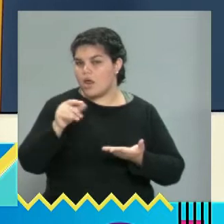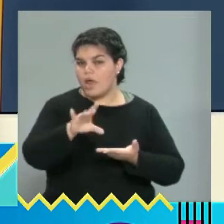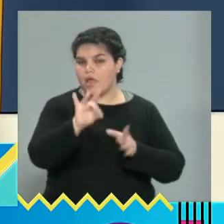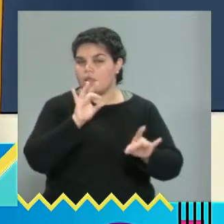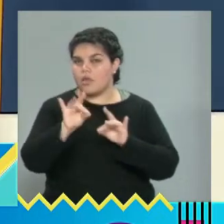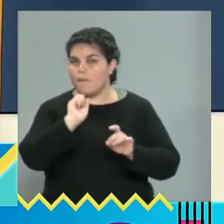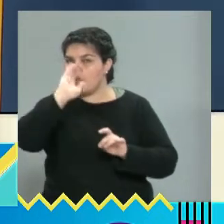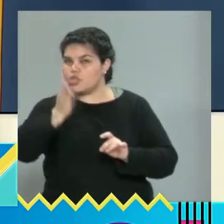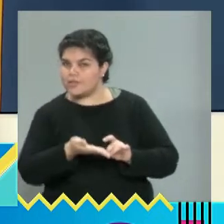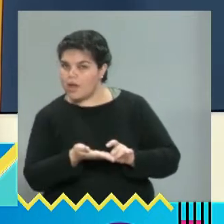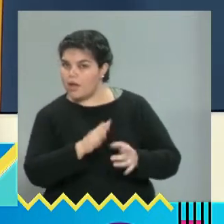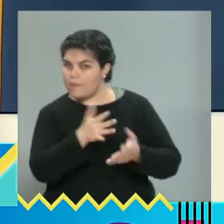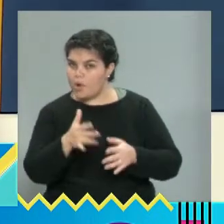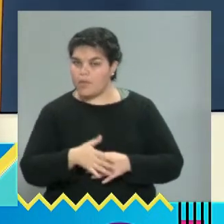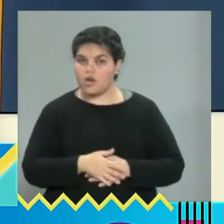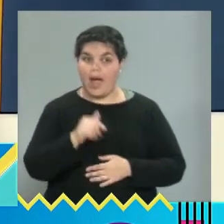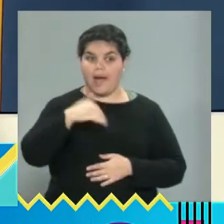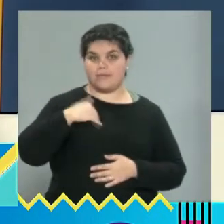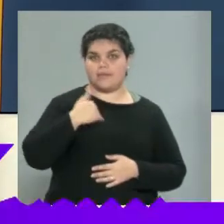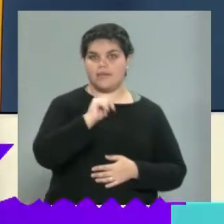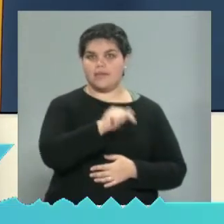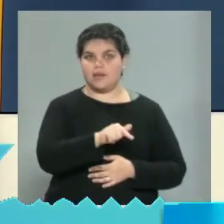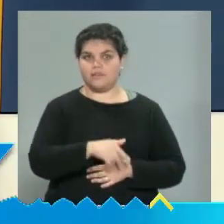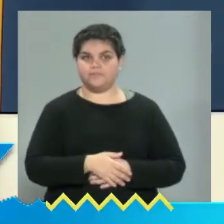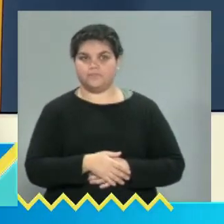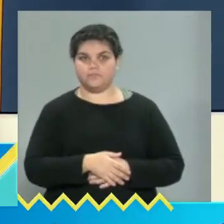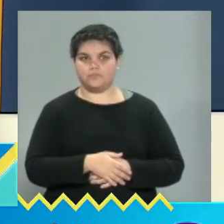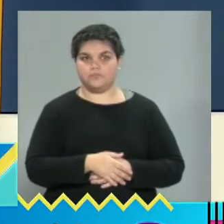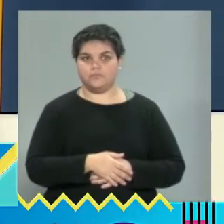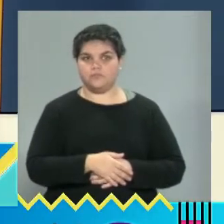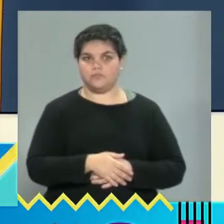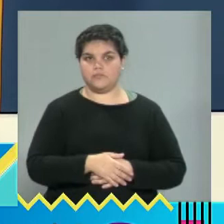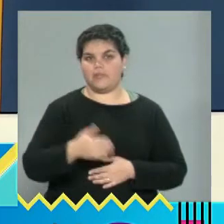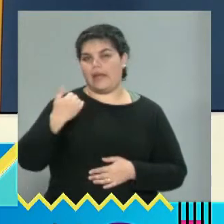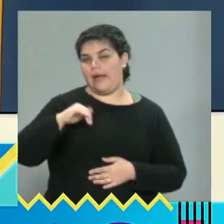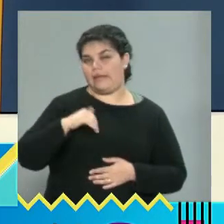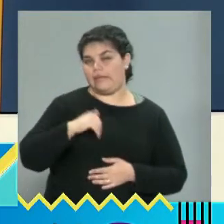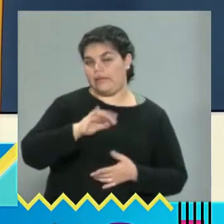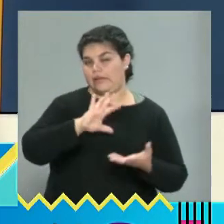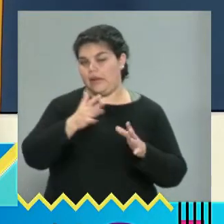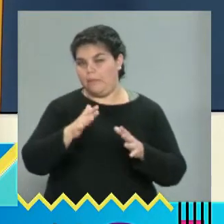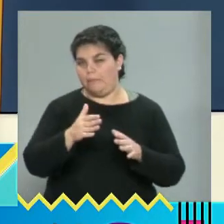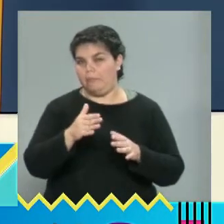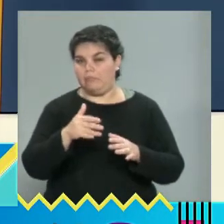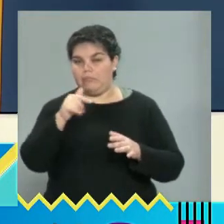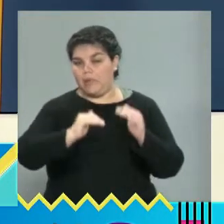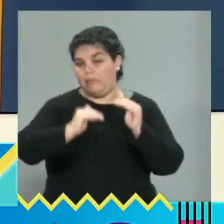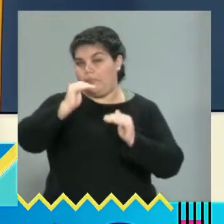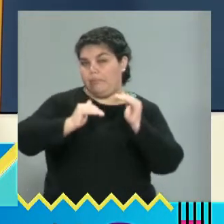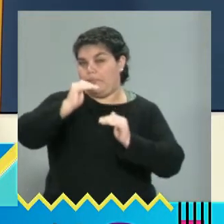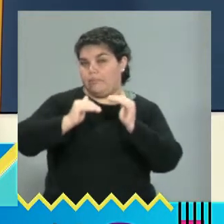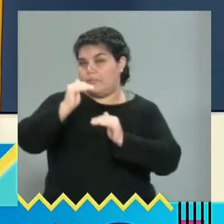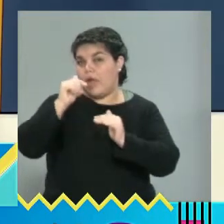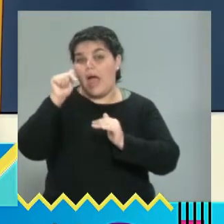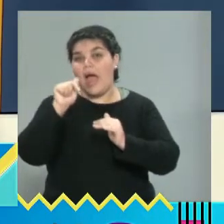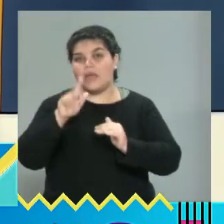indicadores. Argentina le da, otros le dan amarillo claro, Argentina le da un amarillo un poquito más oscurito, y bueno, entonces